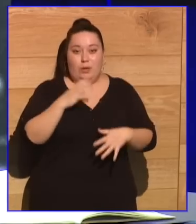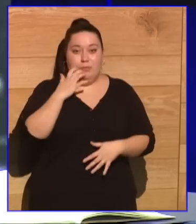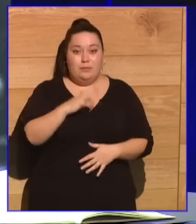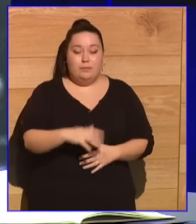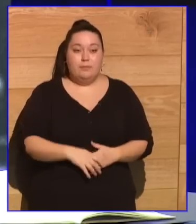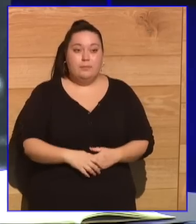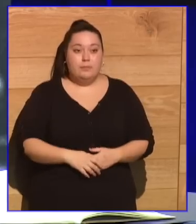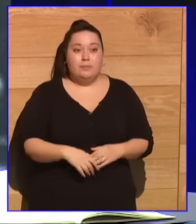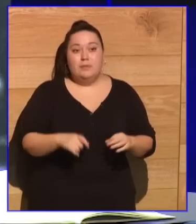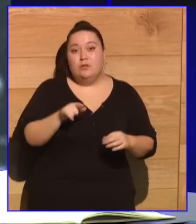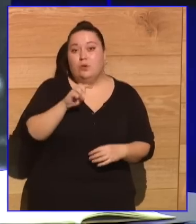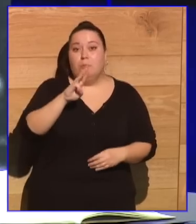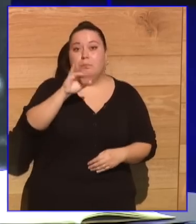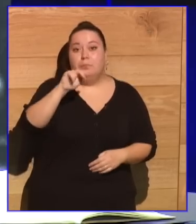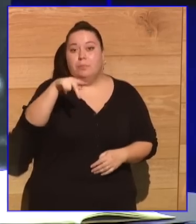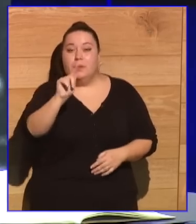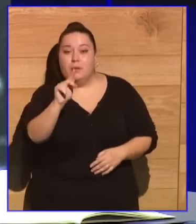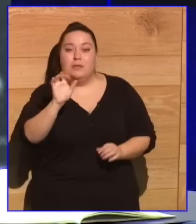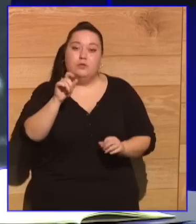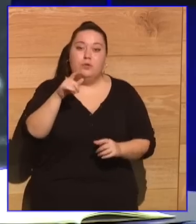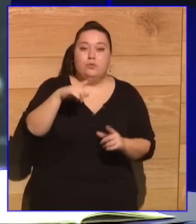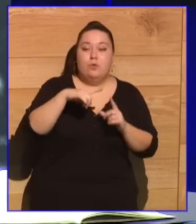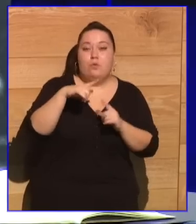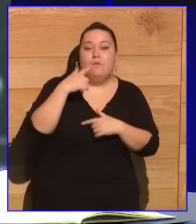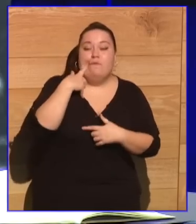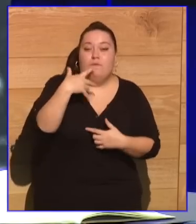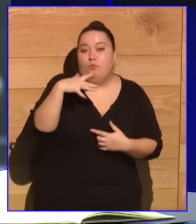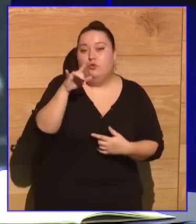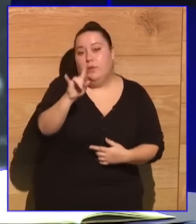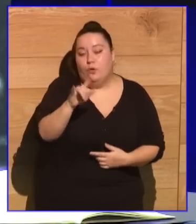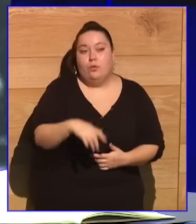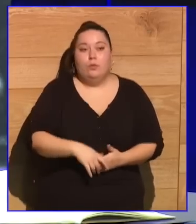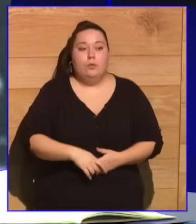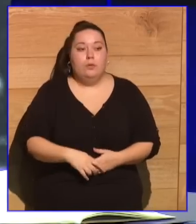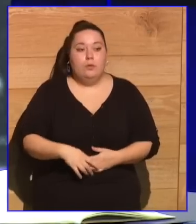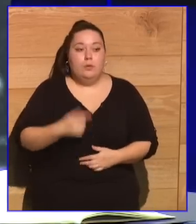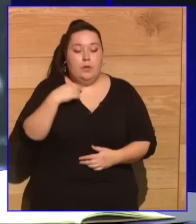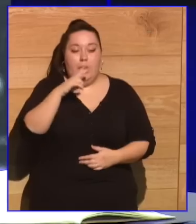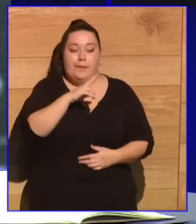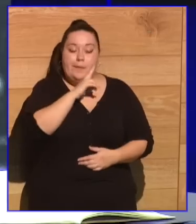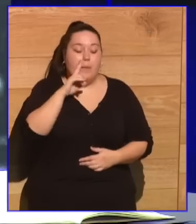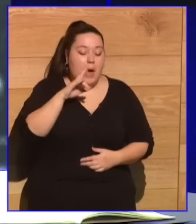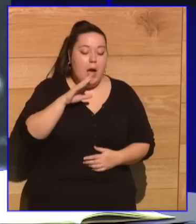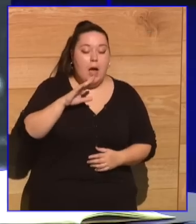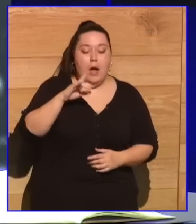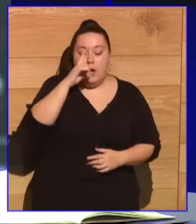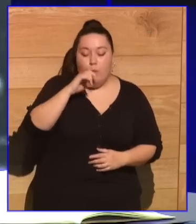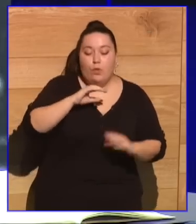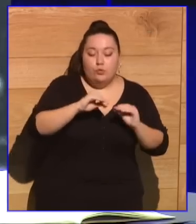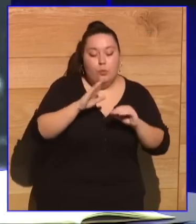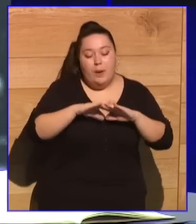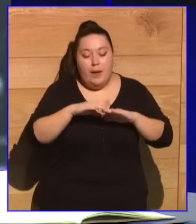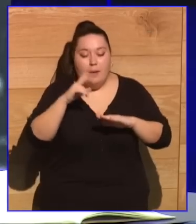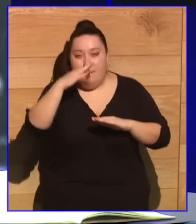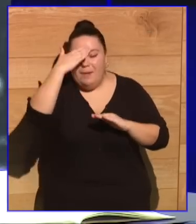esto es Pink, que es una estrella del rock. Y aquí le vamos a ver hurgando en los cajones de su madre para ver recuerdos de su padre. Pero aquí le